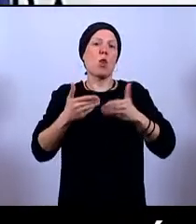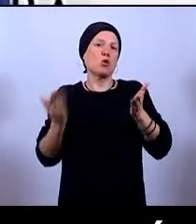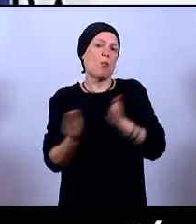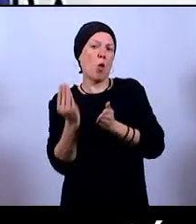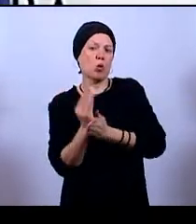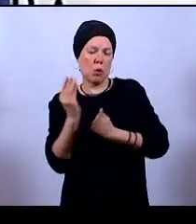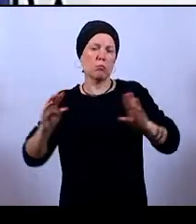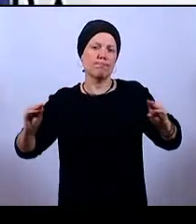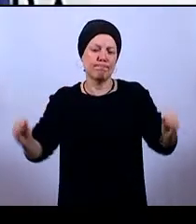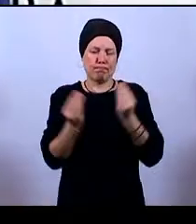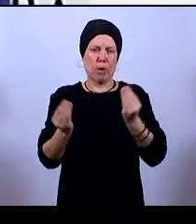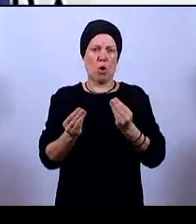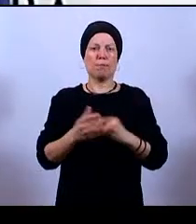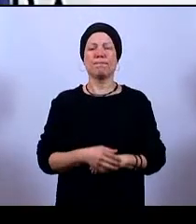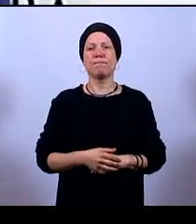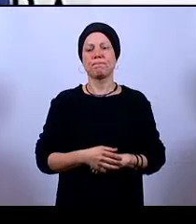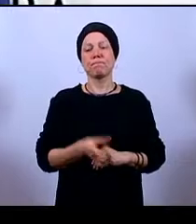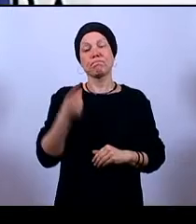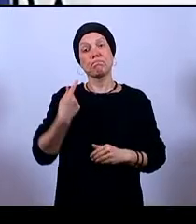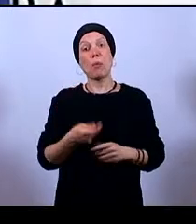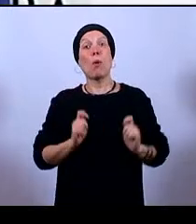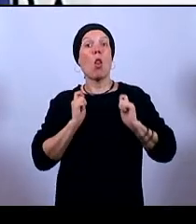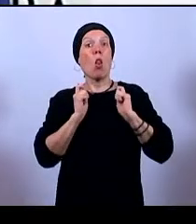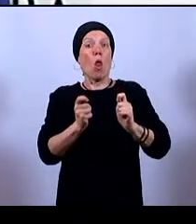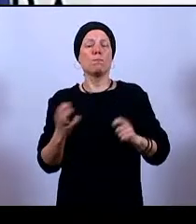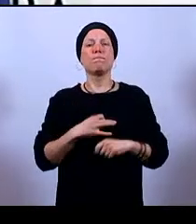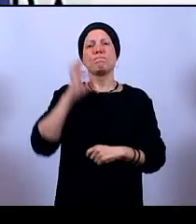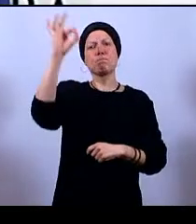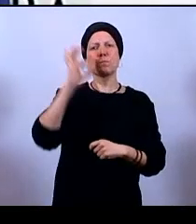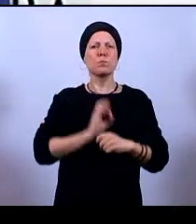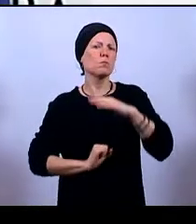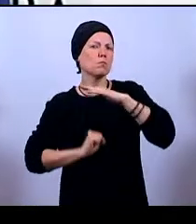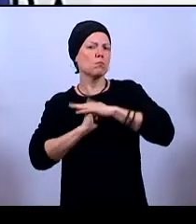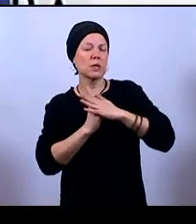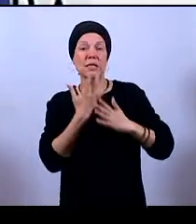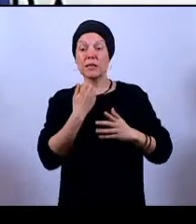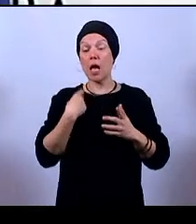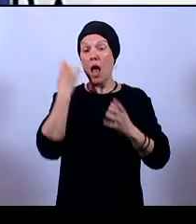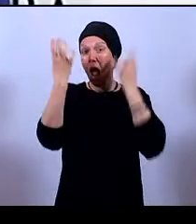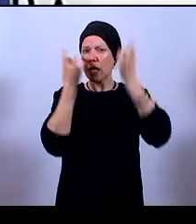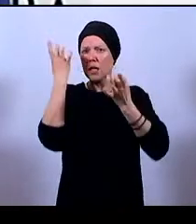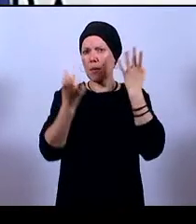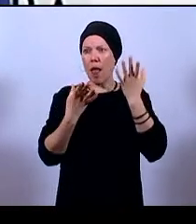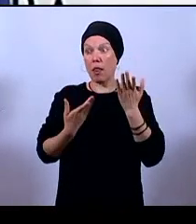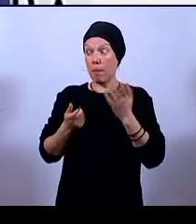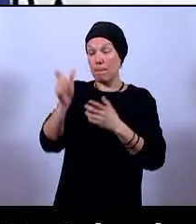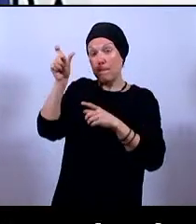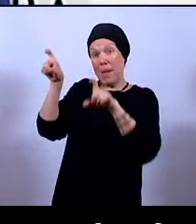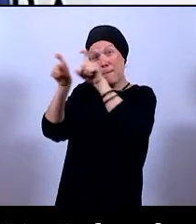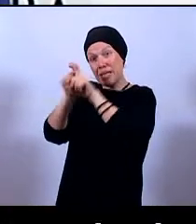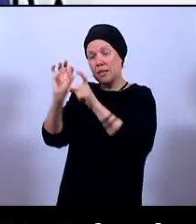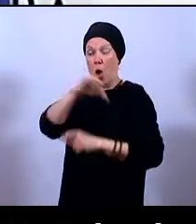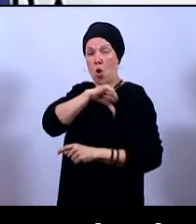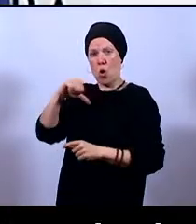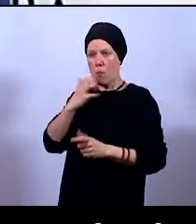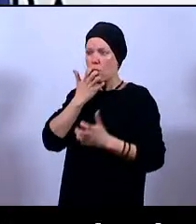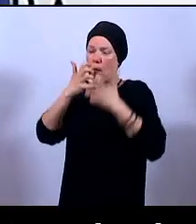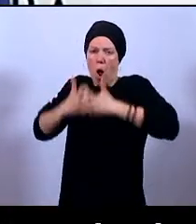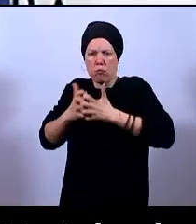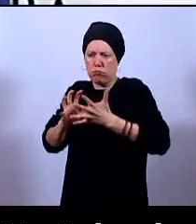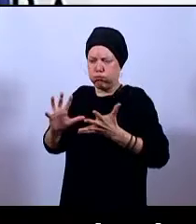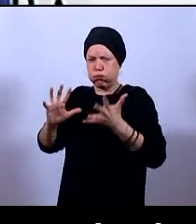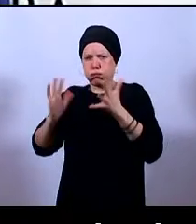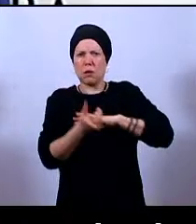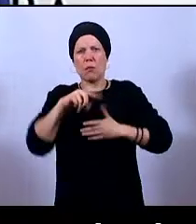productivos. Se concederá el porcentaje máximo cuando la actividad del solicitante sea la industria transformadora